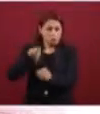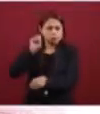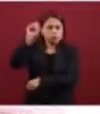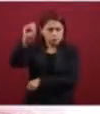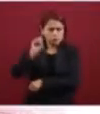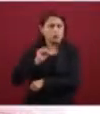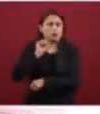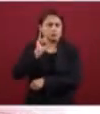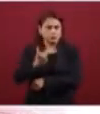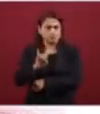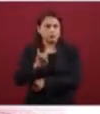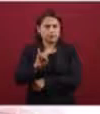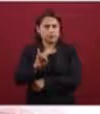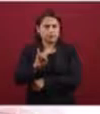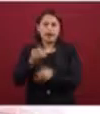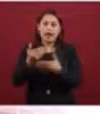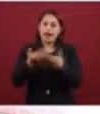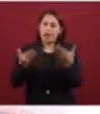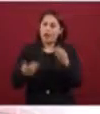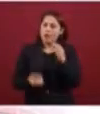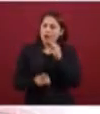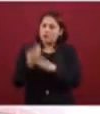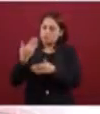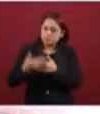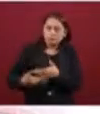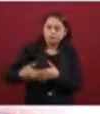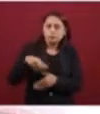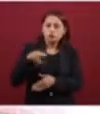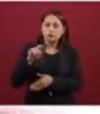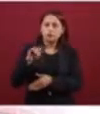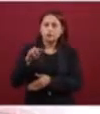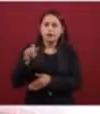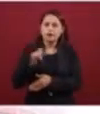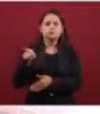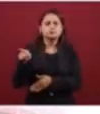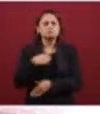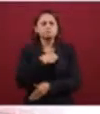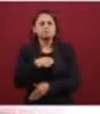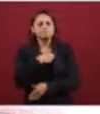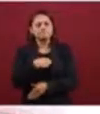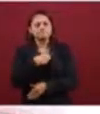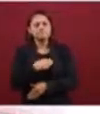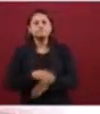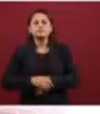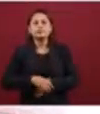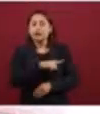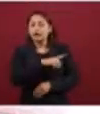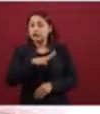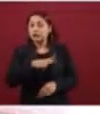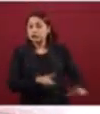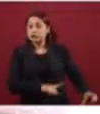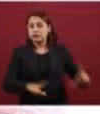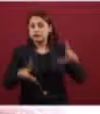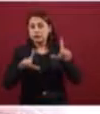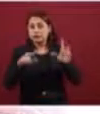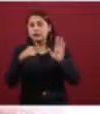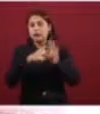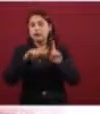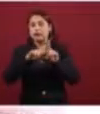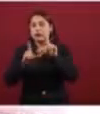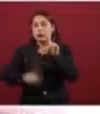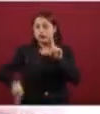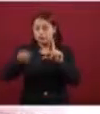Notimex. Ahí están los periódicos nacionales, metropolitanos que nos replican. Nosotros